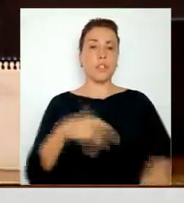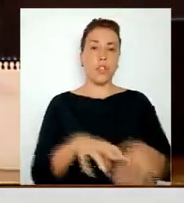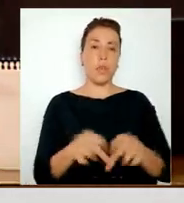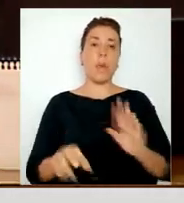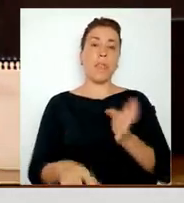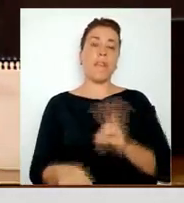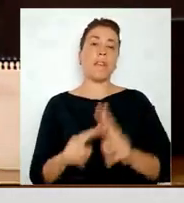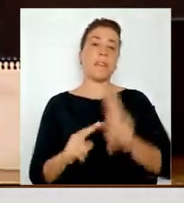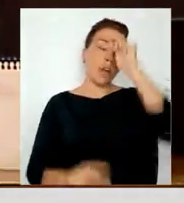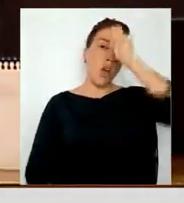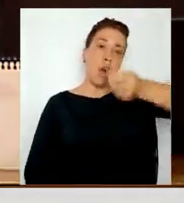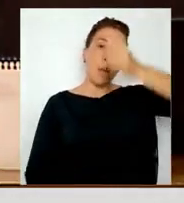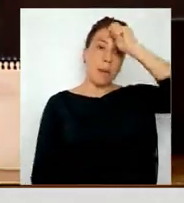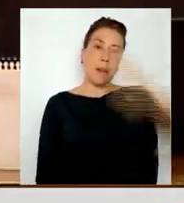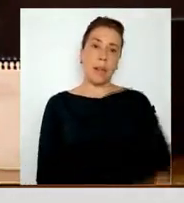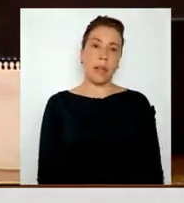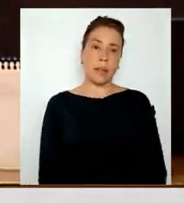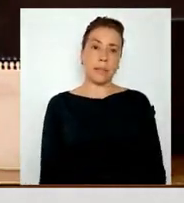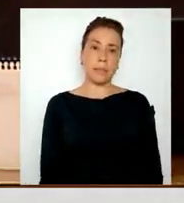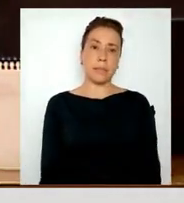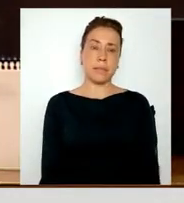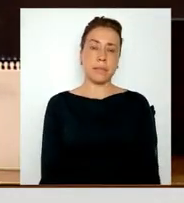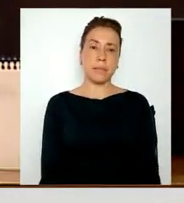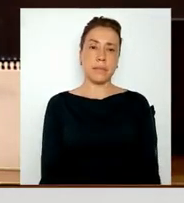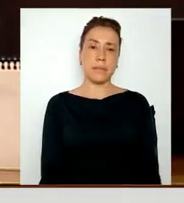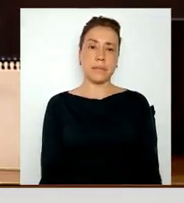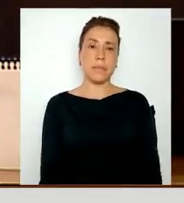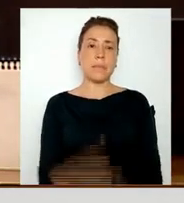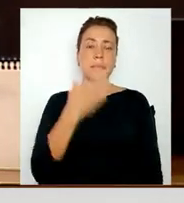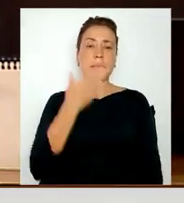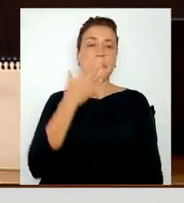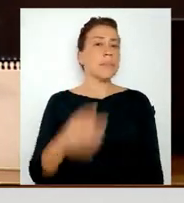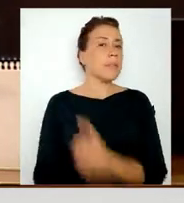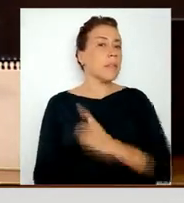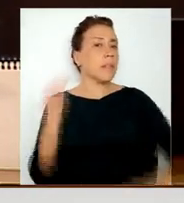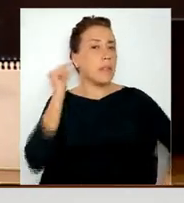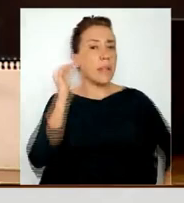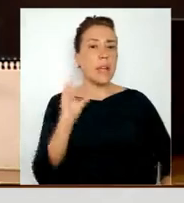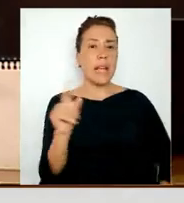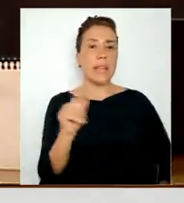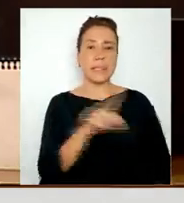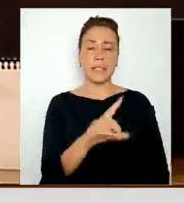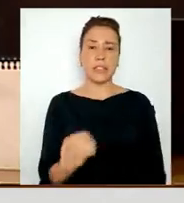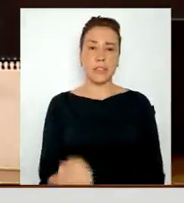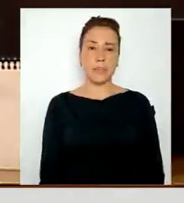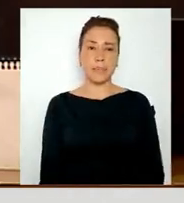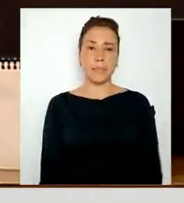le doy la palabra a la diputada nadil Castillo adelante diputada